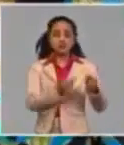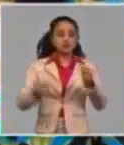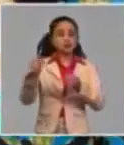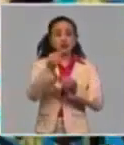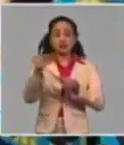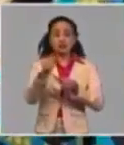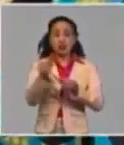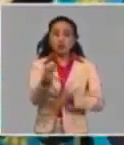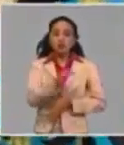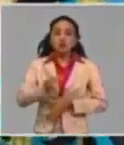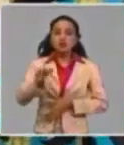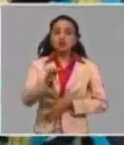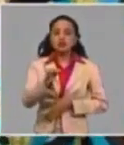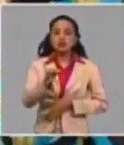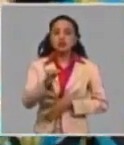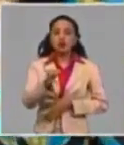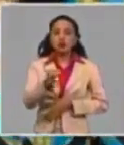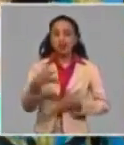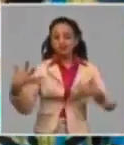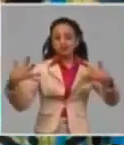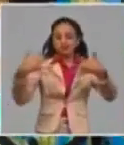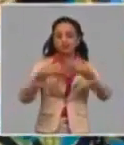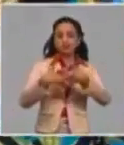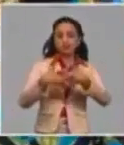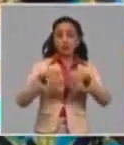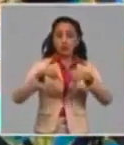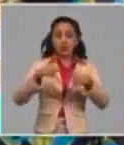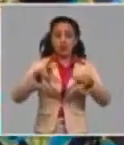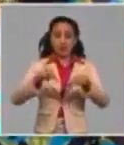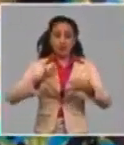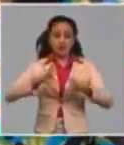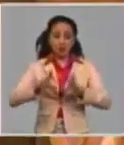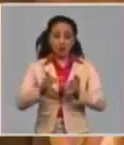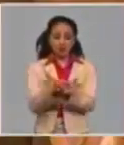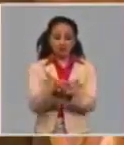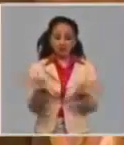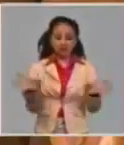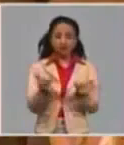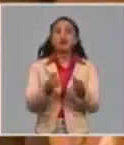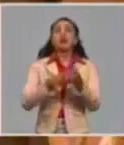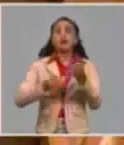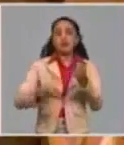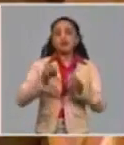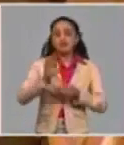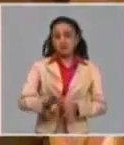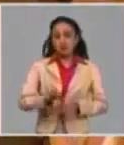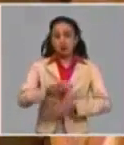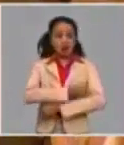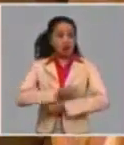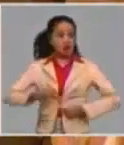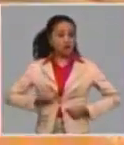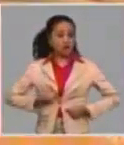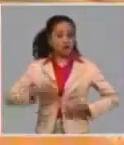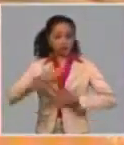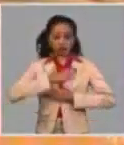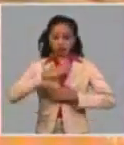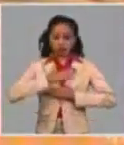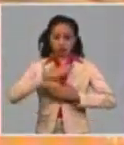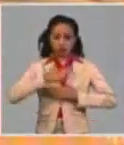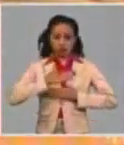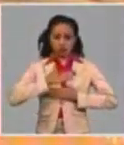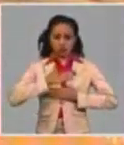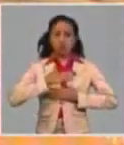priorizando aquellos que se nos anexaron a partir de la nueva división político-administrativa. En el plan de esfuerzo propio tenemos un plan a cumplir